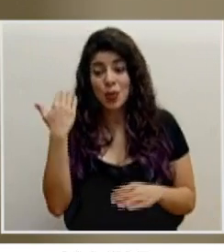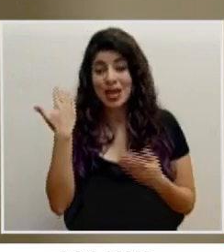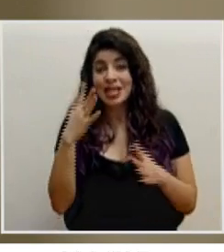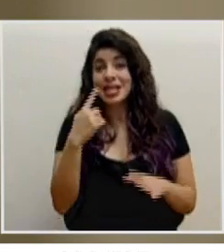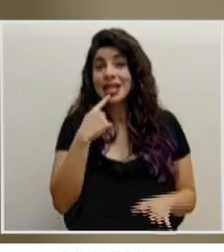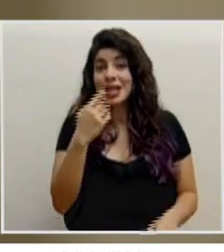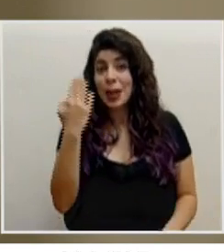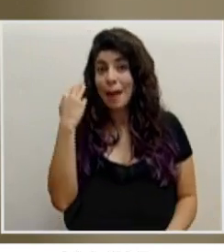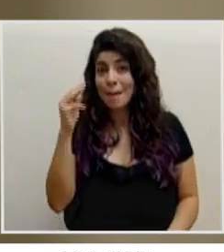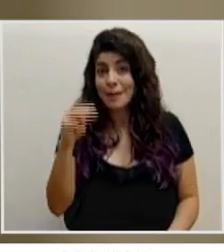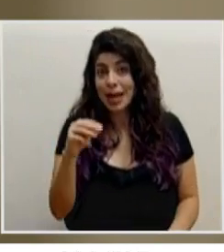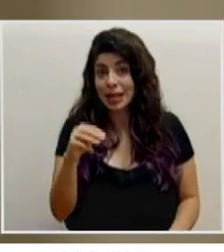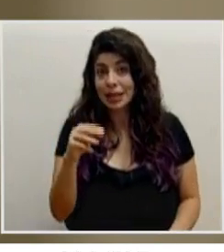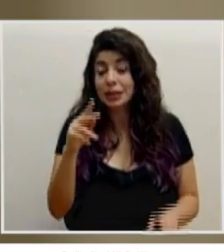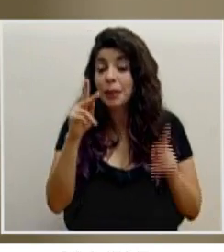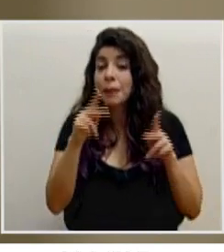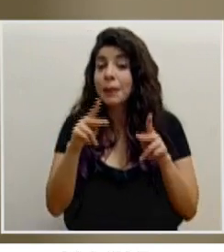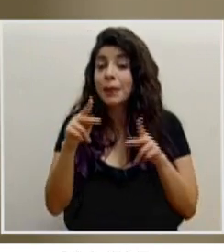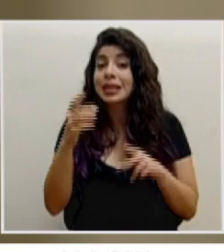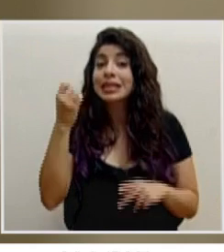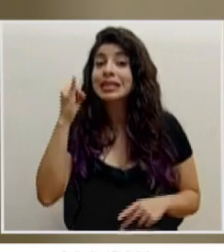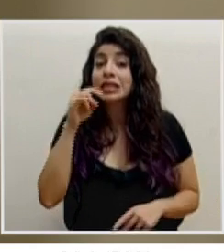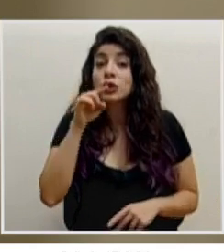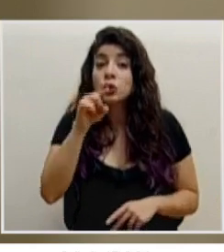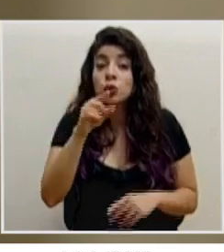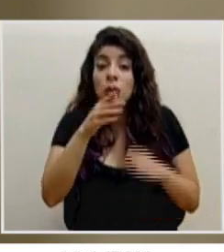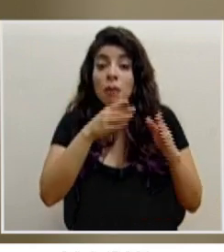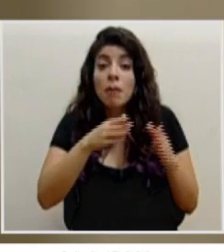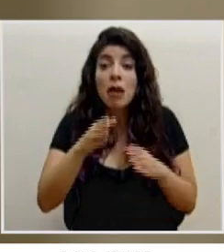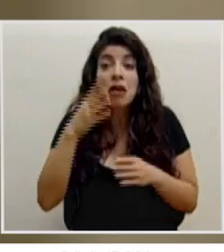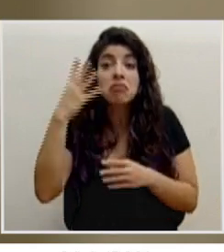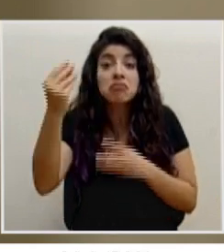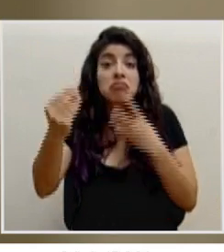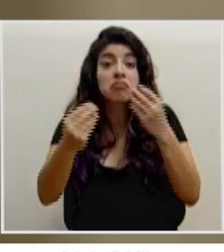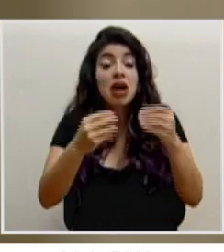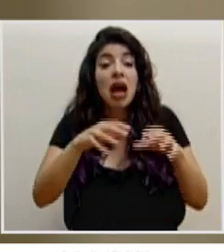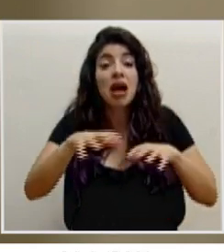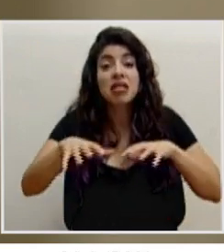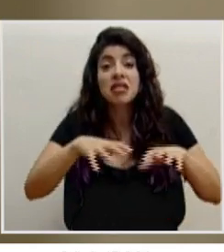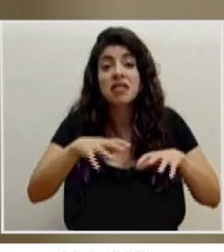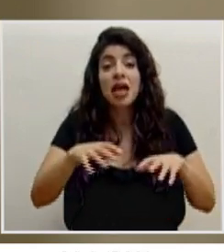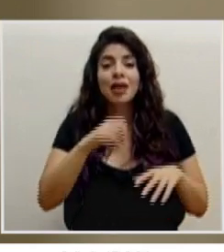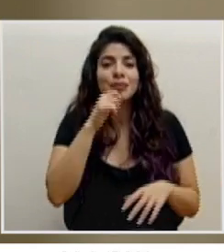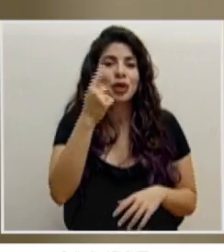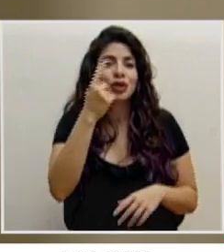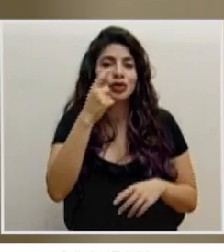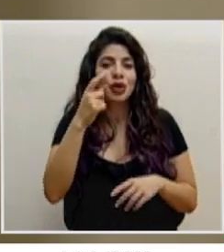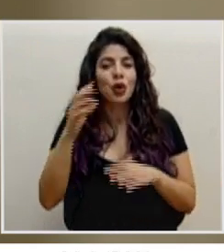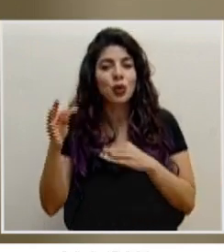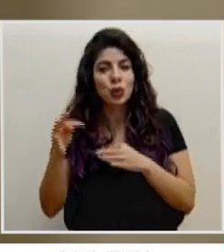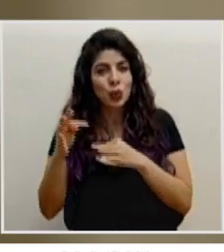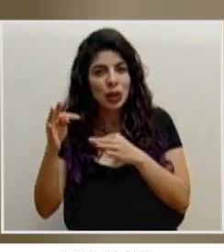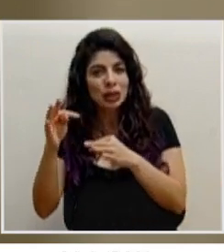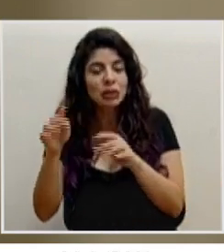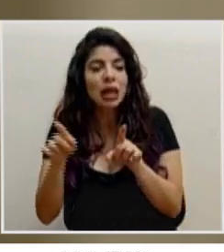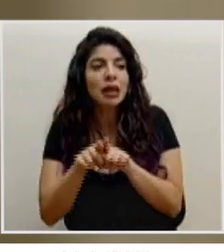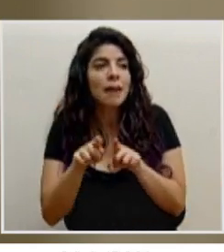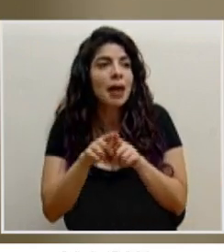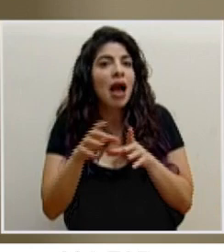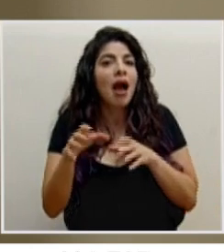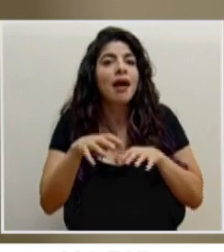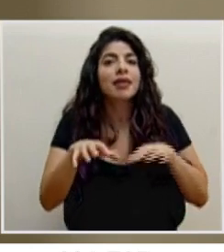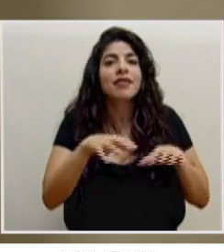día martes, las personas que van a realizar diferentes actividades, no solamente las actividades de turismo, sino también las